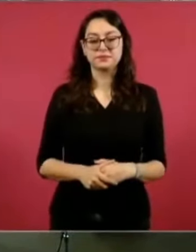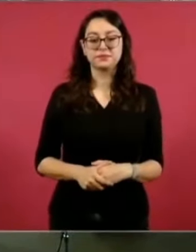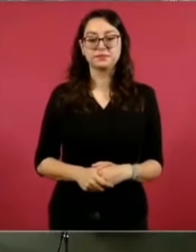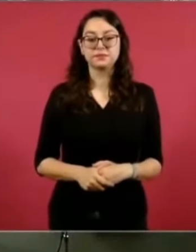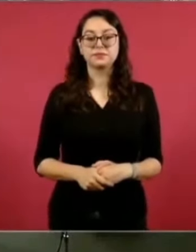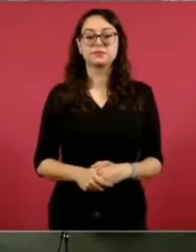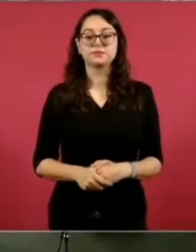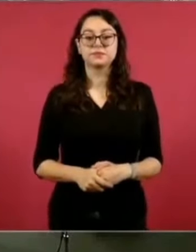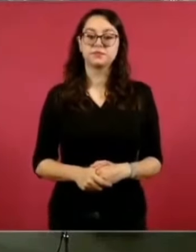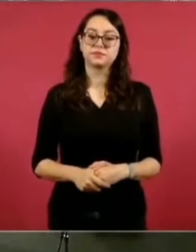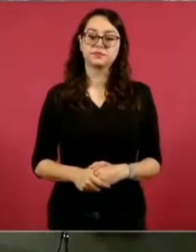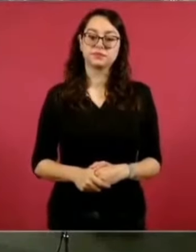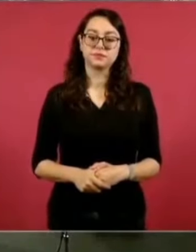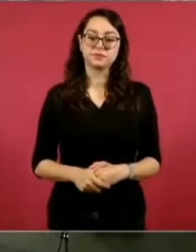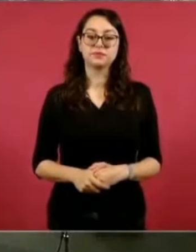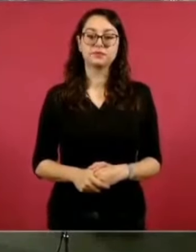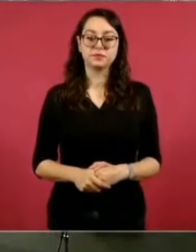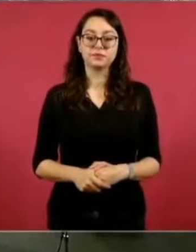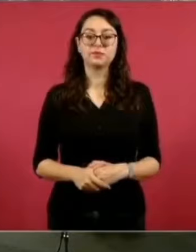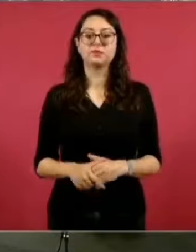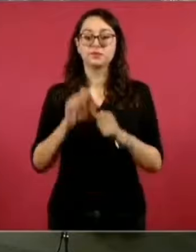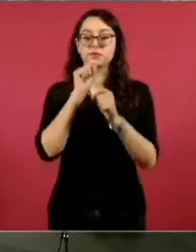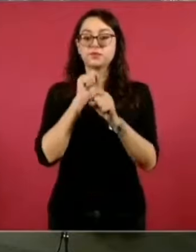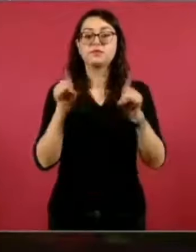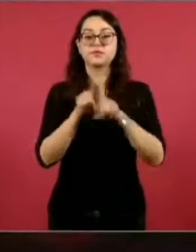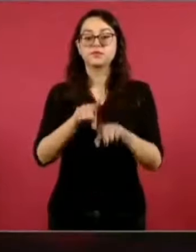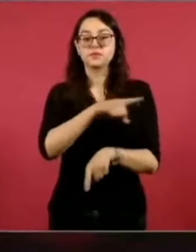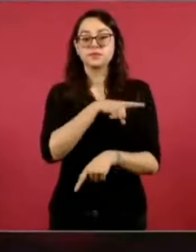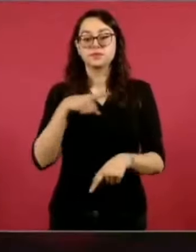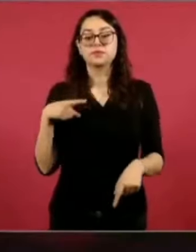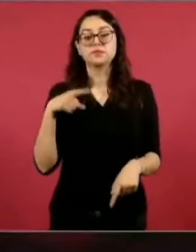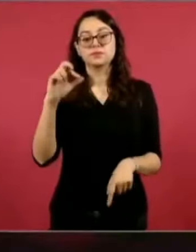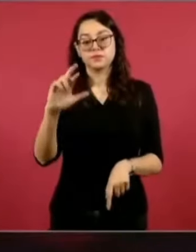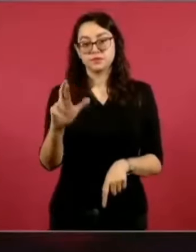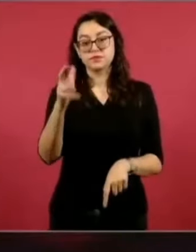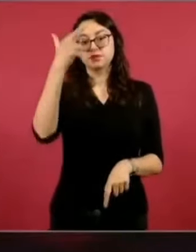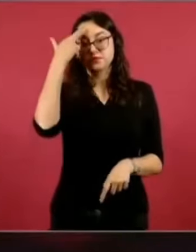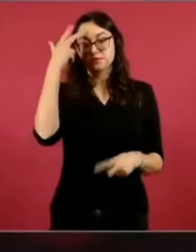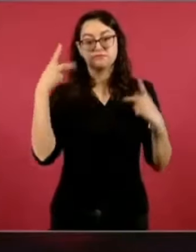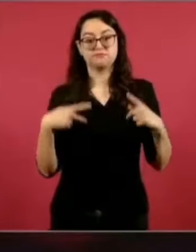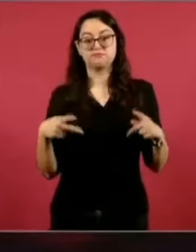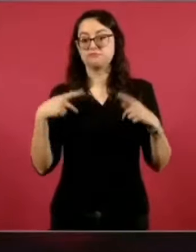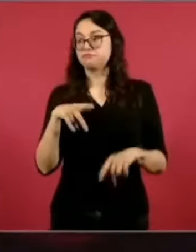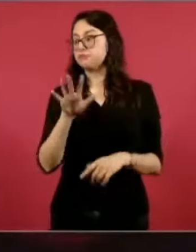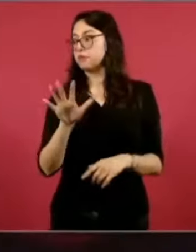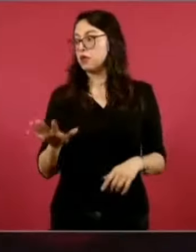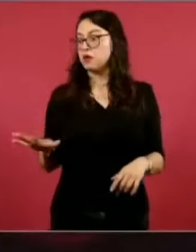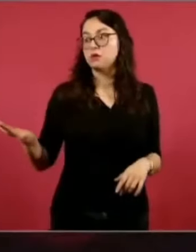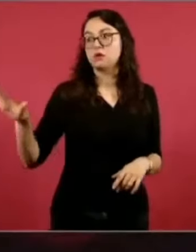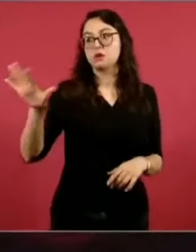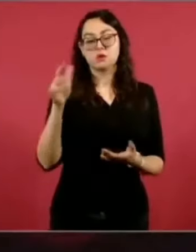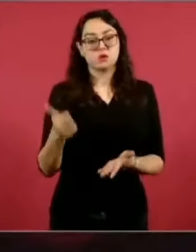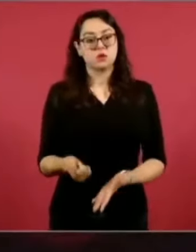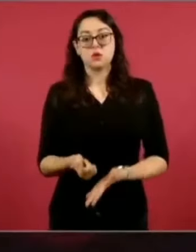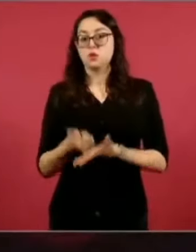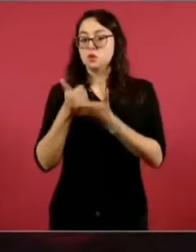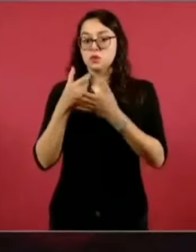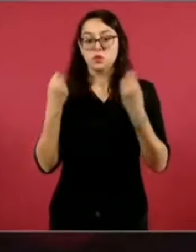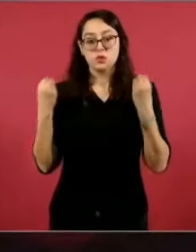no hay que olvidarlo, el pueblo ayudó muchísimo, porque la diferencia